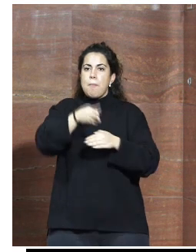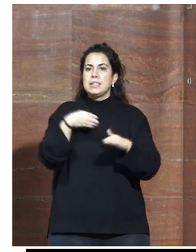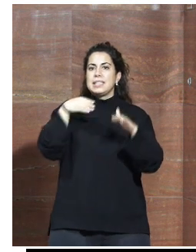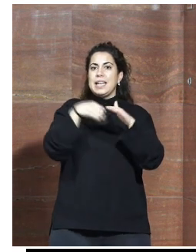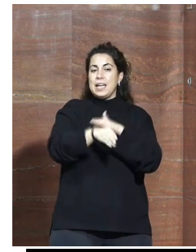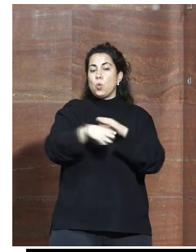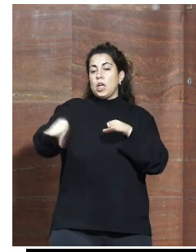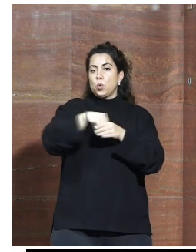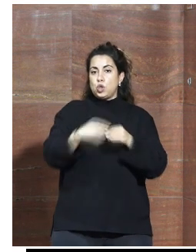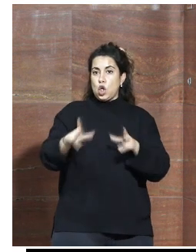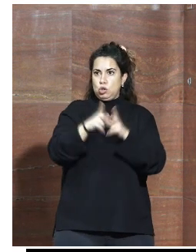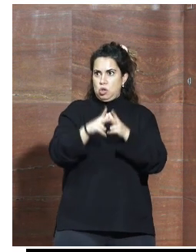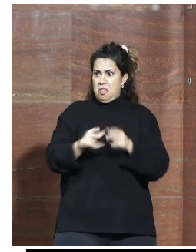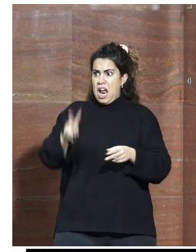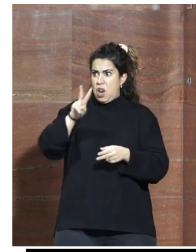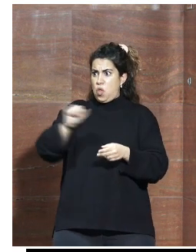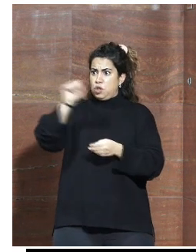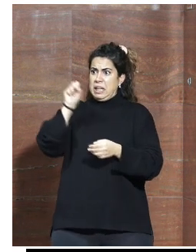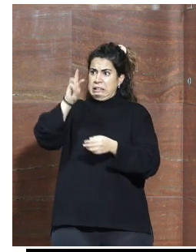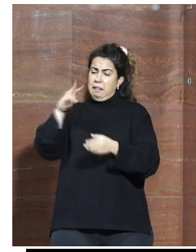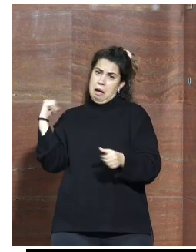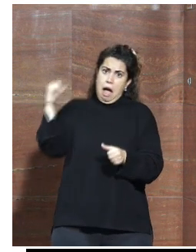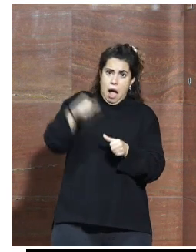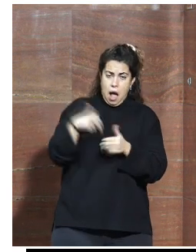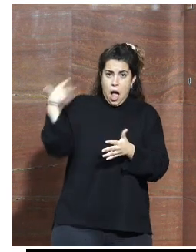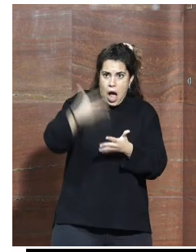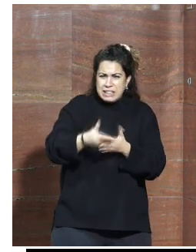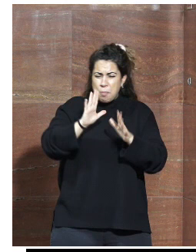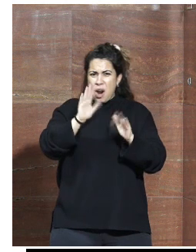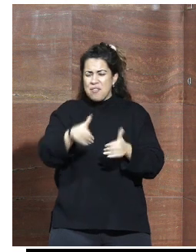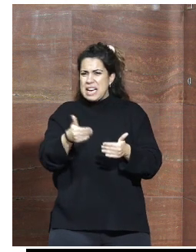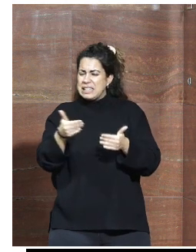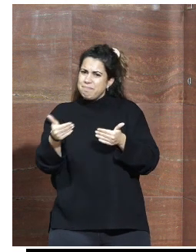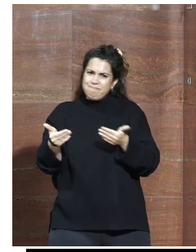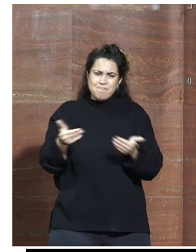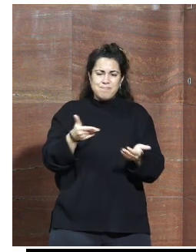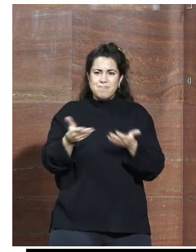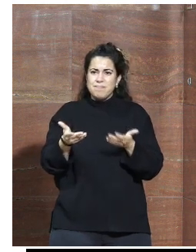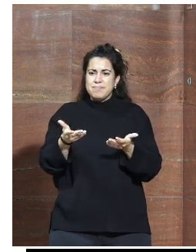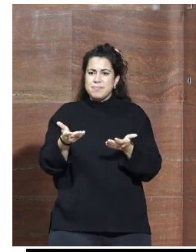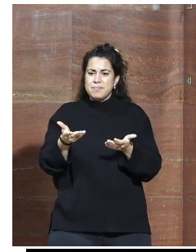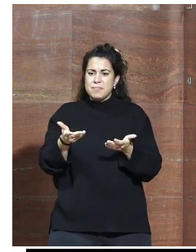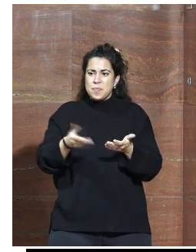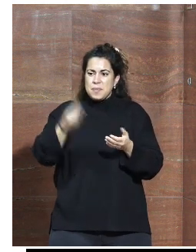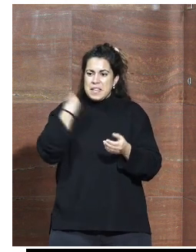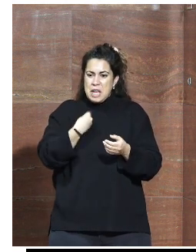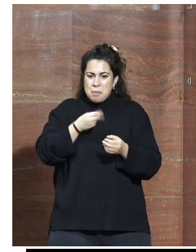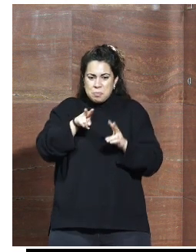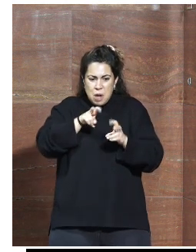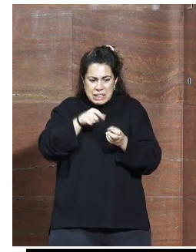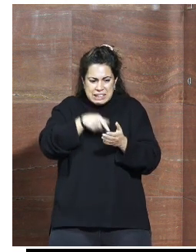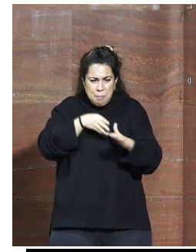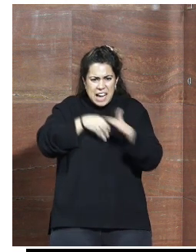con la que llevábamos ya desde el 2013, pero que no terminaba de encajar bien cómo se expresaba la